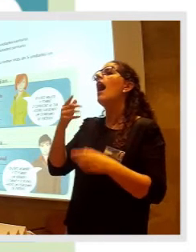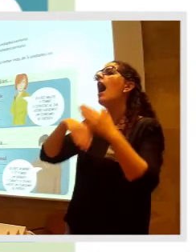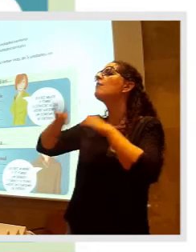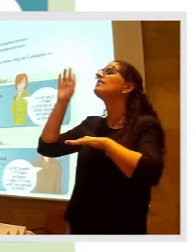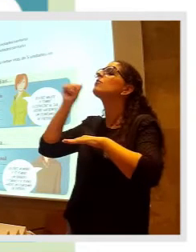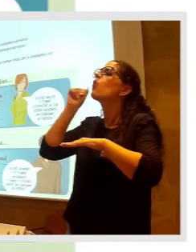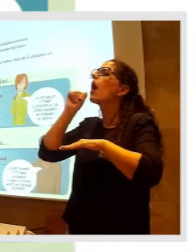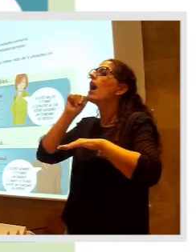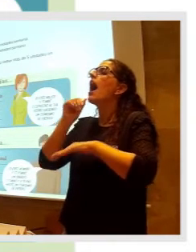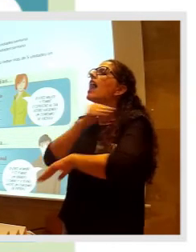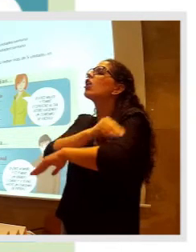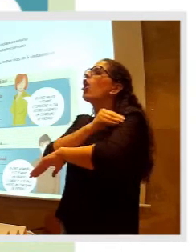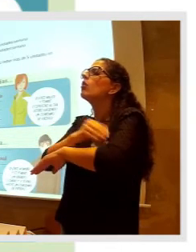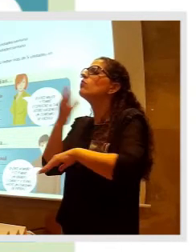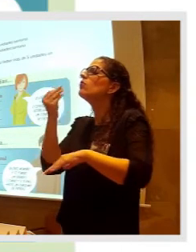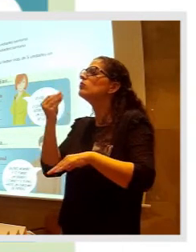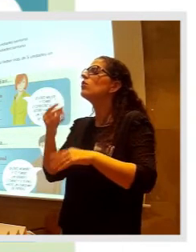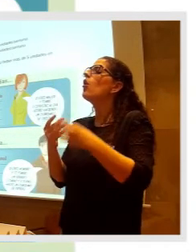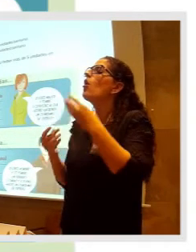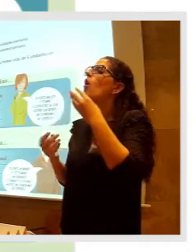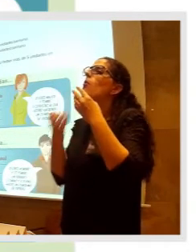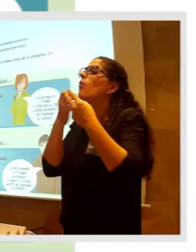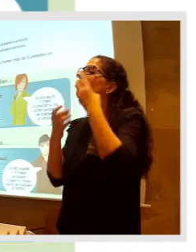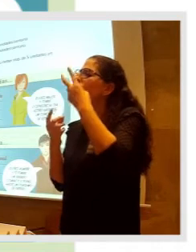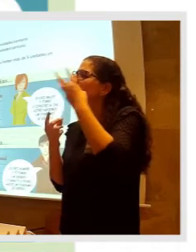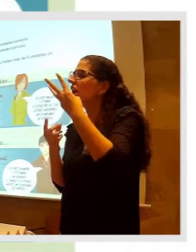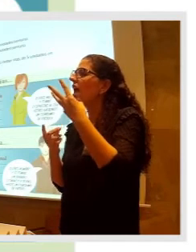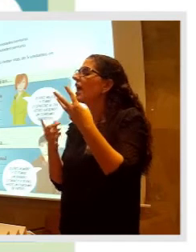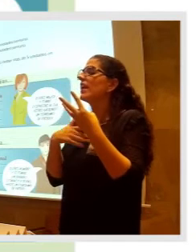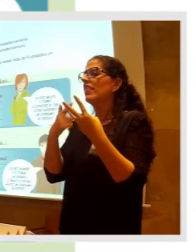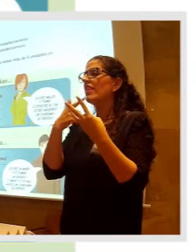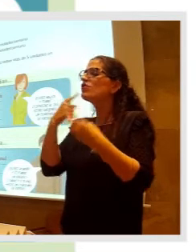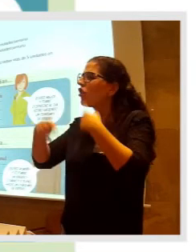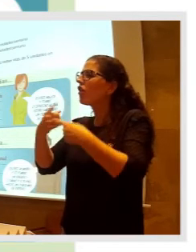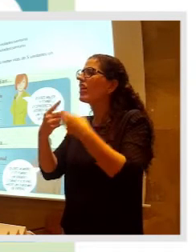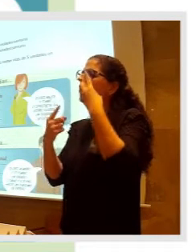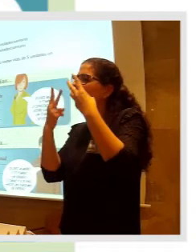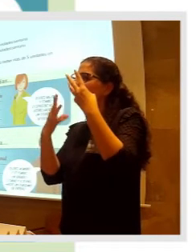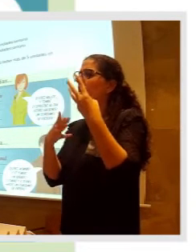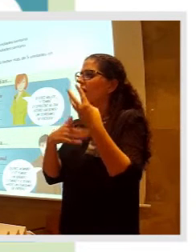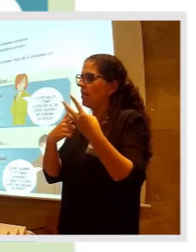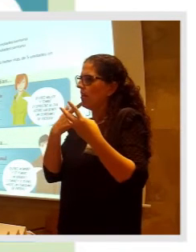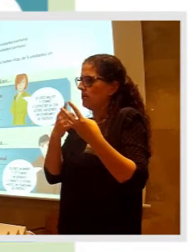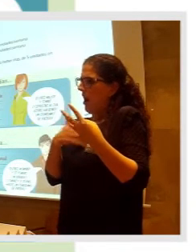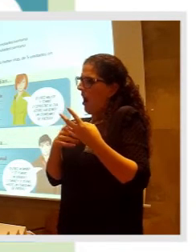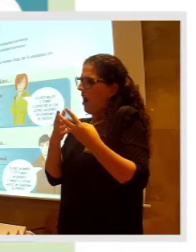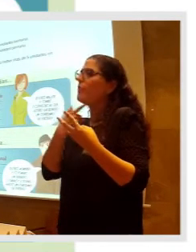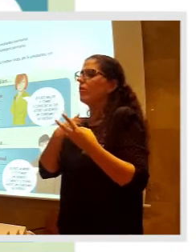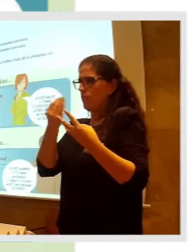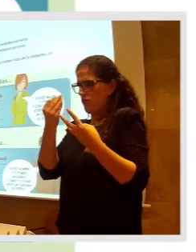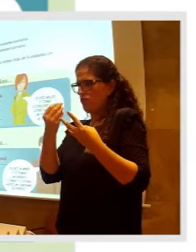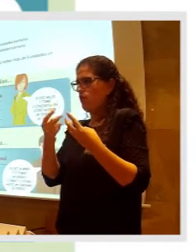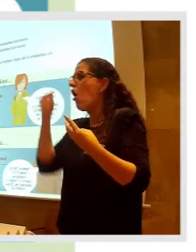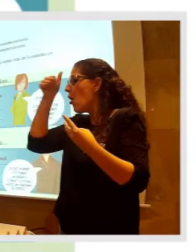mujer. En los hombres a partir de 4 ya es un exceso de alcohol de forma que ya es claramente nocivo para la salud. Y como veis aquí lo